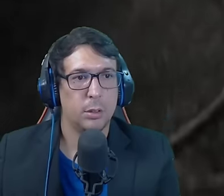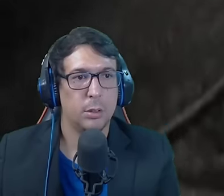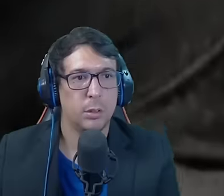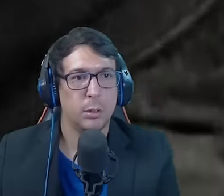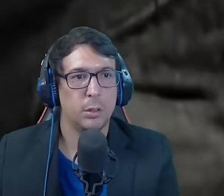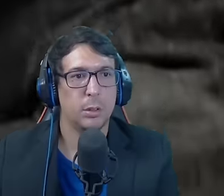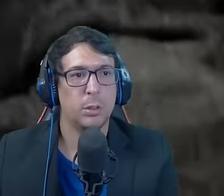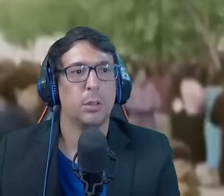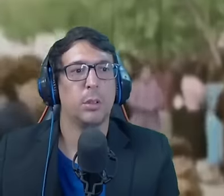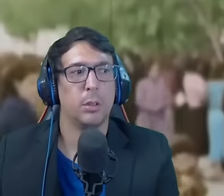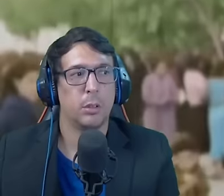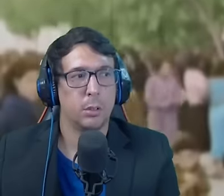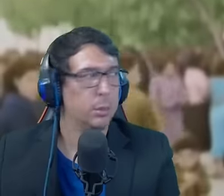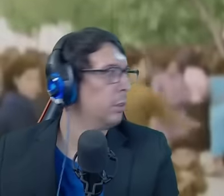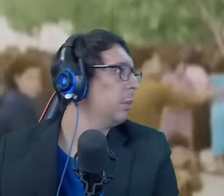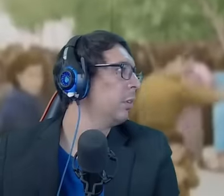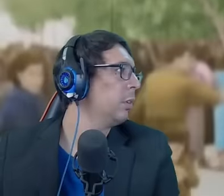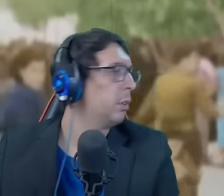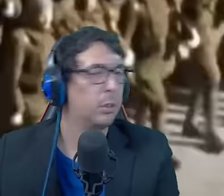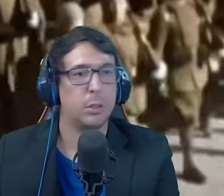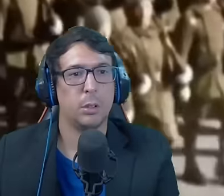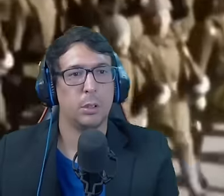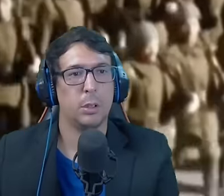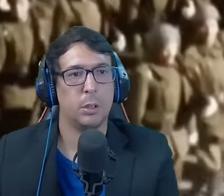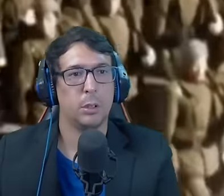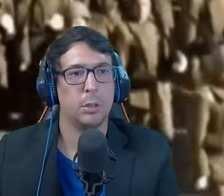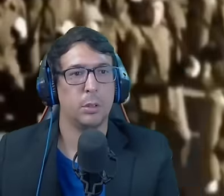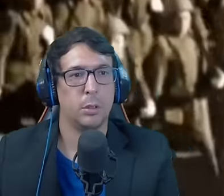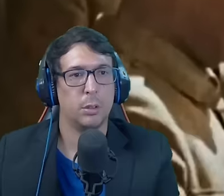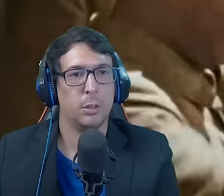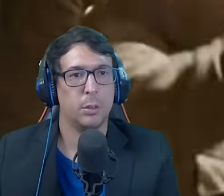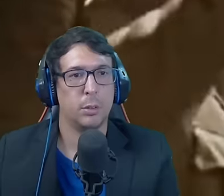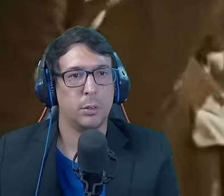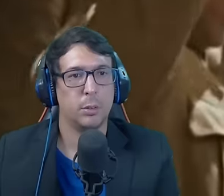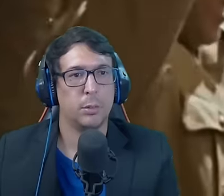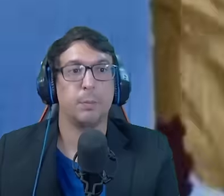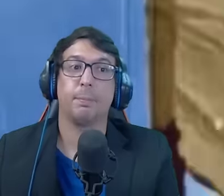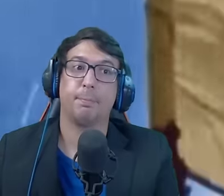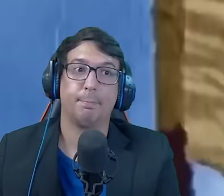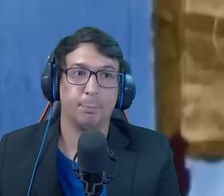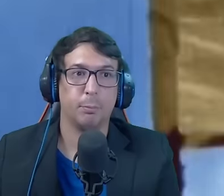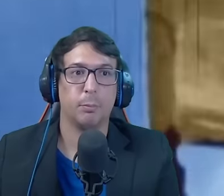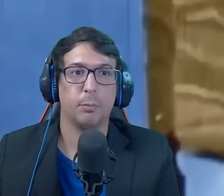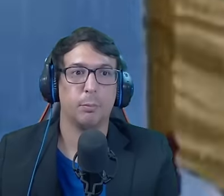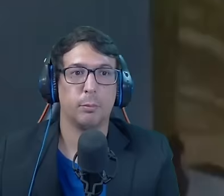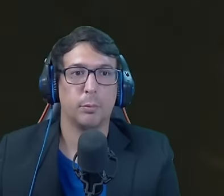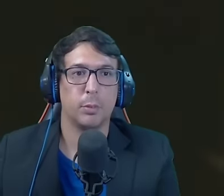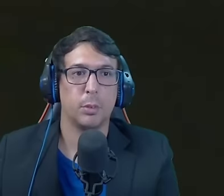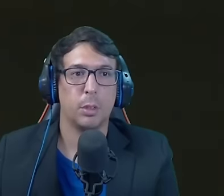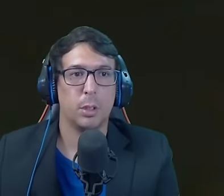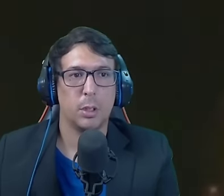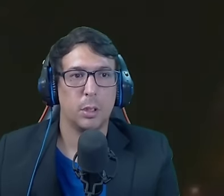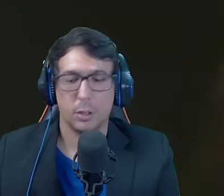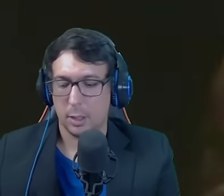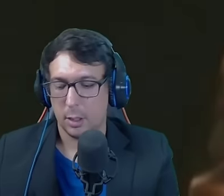Hambre, horror, desesperación de miles de españoles. Era el final del camino, una sucesión de hechos que el poeta había visto uno tras